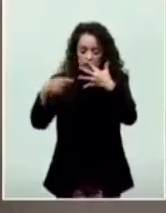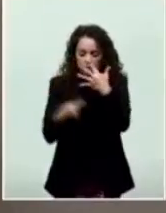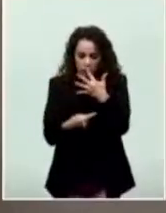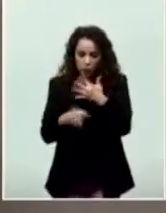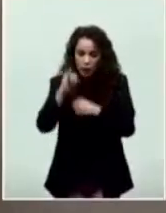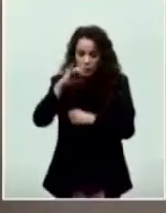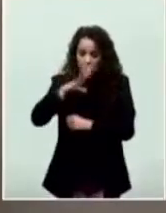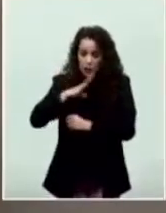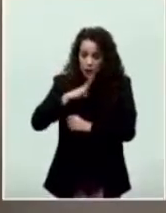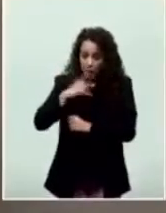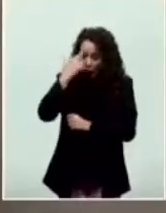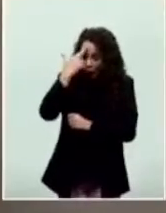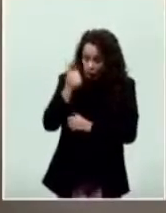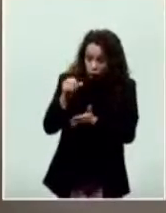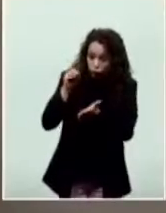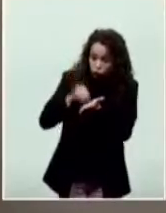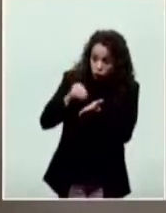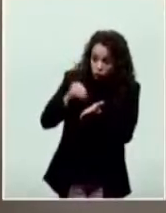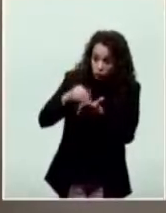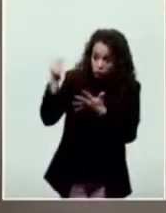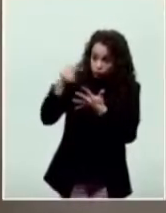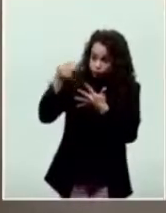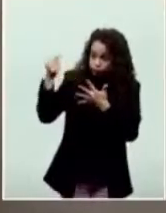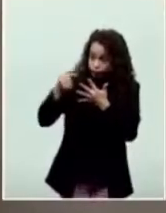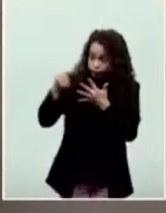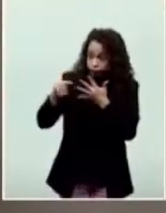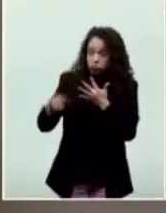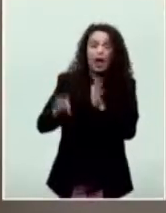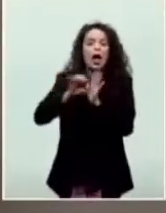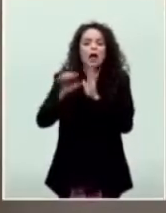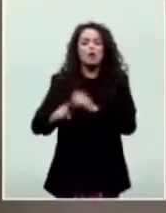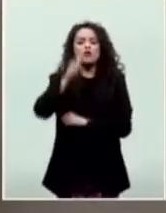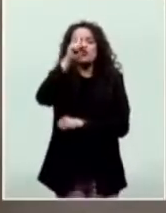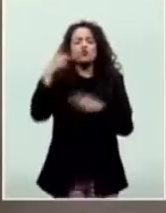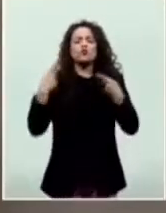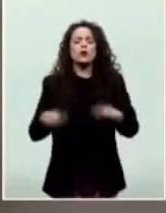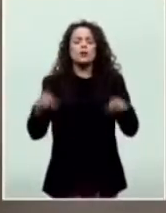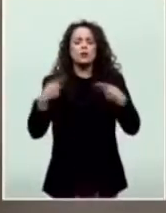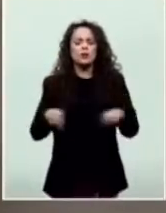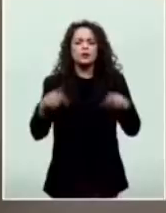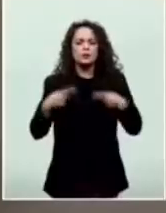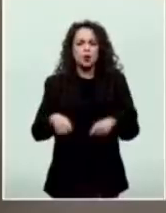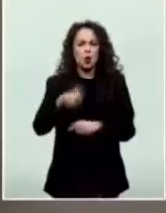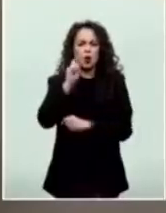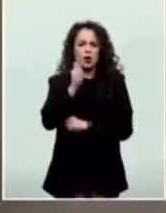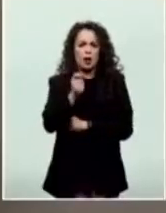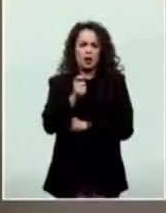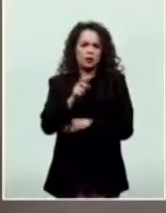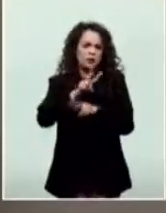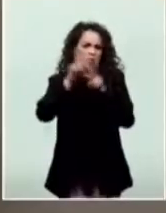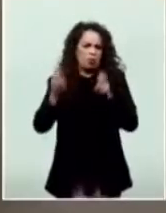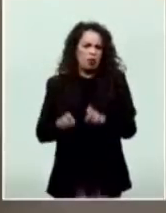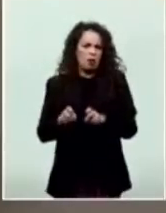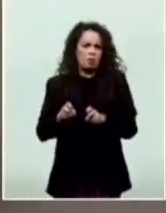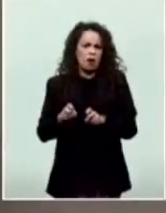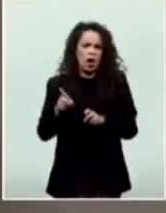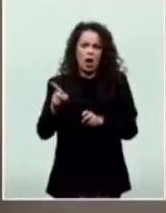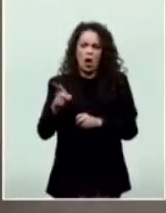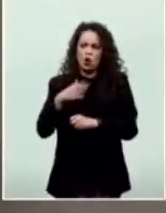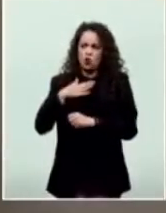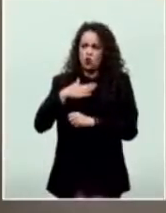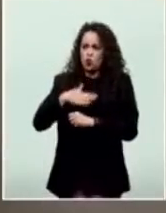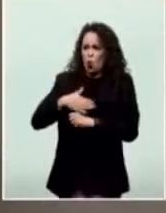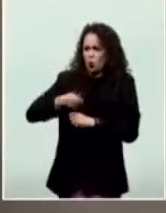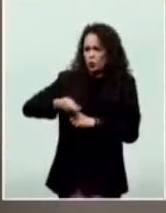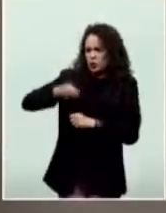ameriten. Por ejemplo, una persona que esté en condiciones de sustraerse de la acción de la justicia, ¿no? Pues si